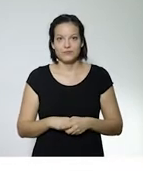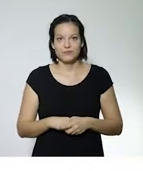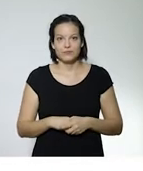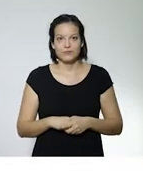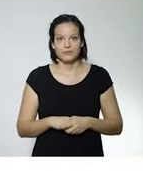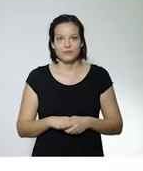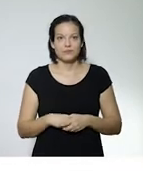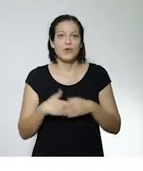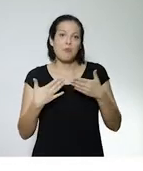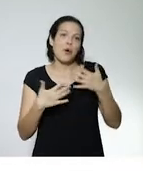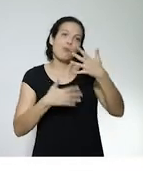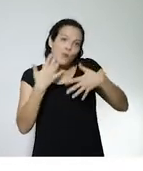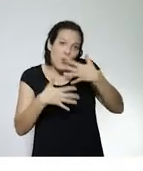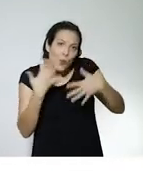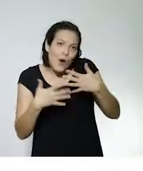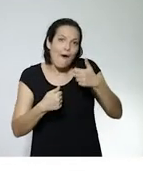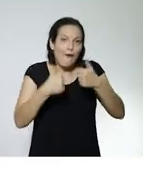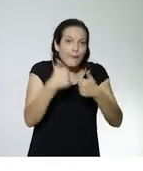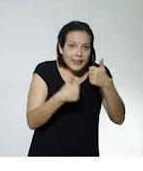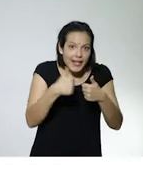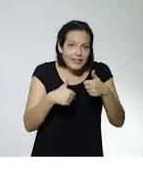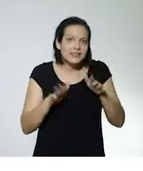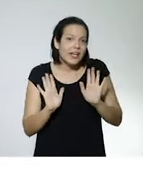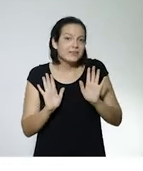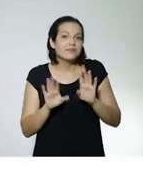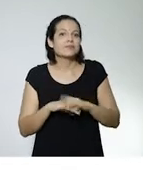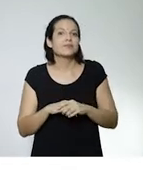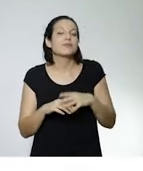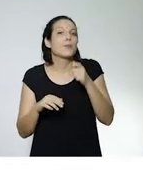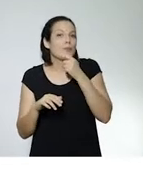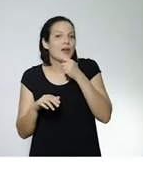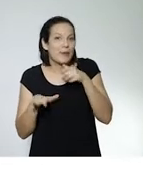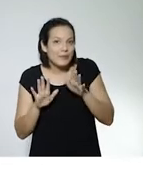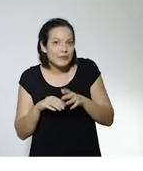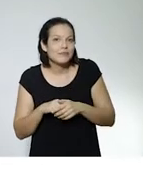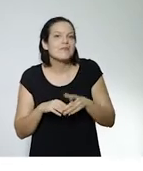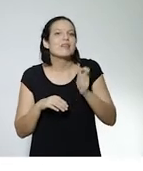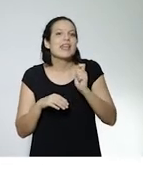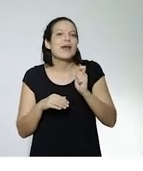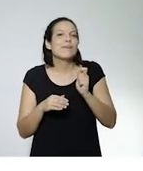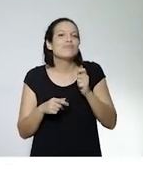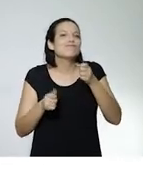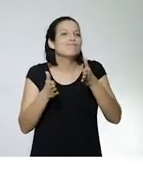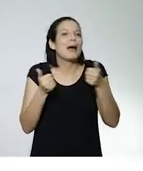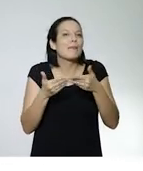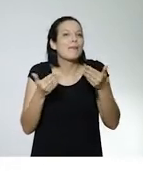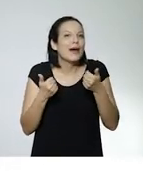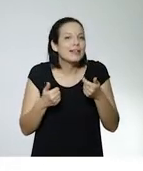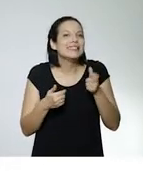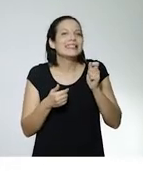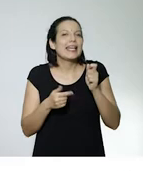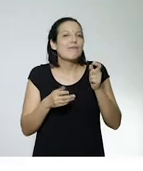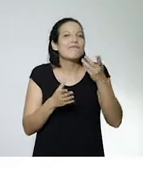Pueden hacerlo lúdico a través de competencias, por ejemplo, quién lo hace más rápido, quién lo hace